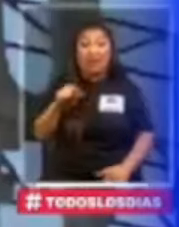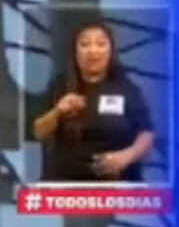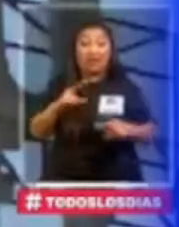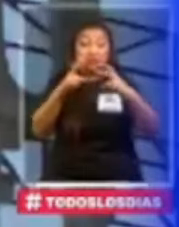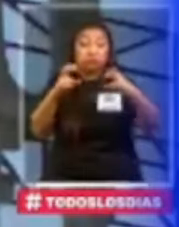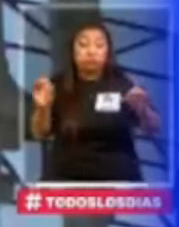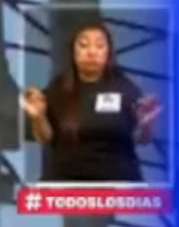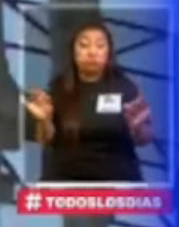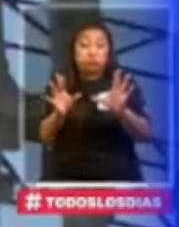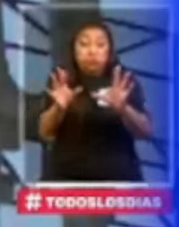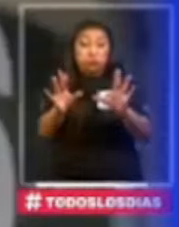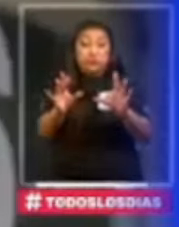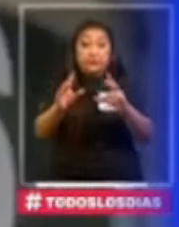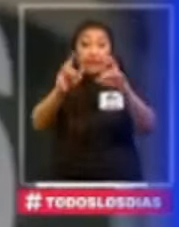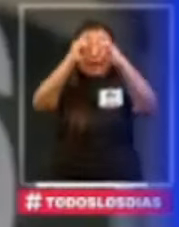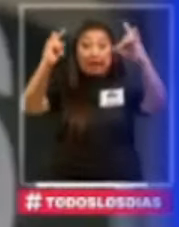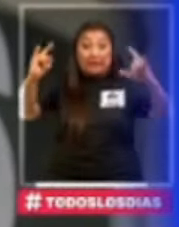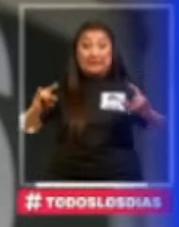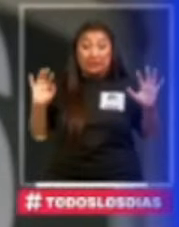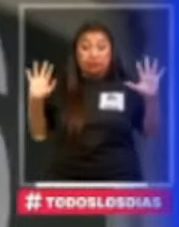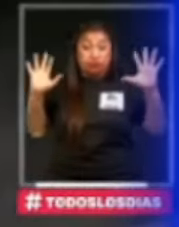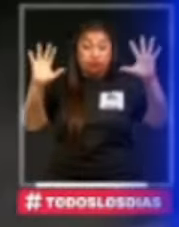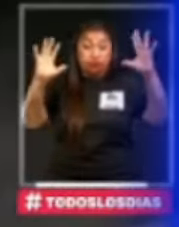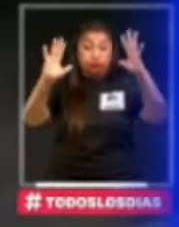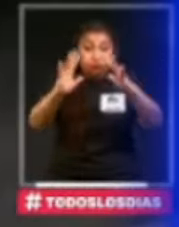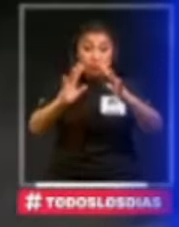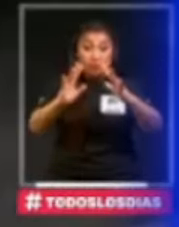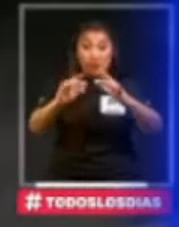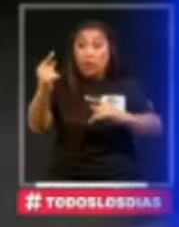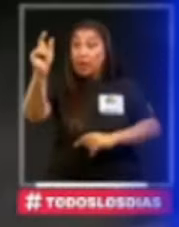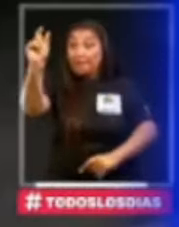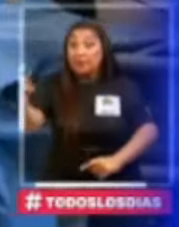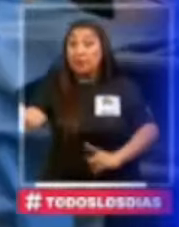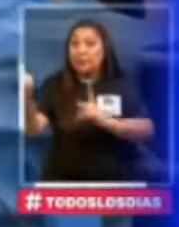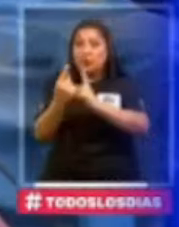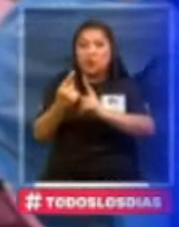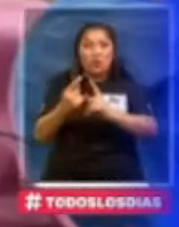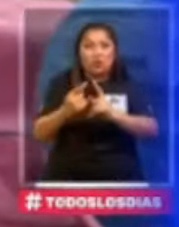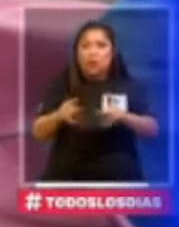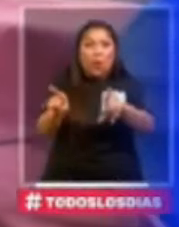lleno. Imagínate, por otro lado aparece un señor que te dice, ¿qué hacemos la función? Vamos con la función.